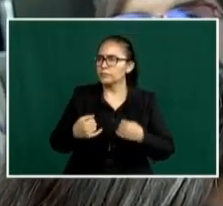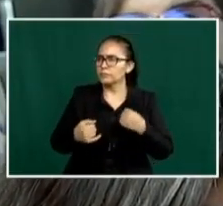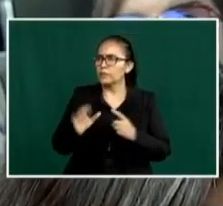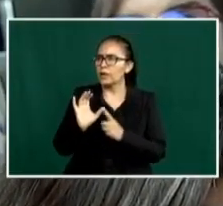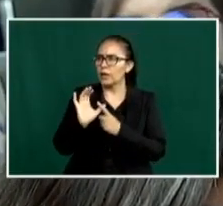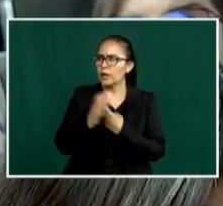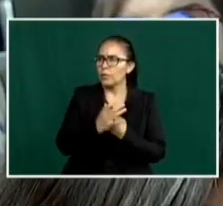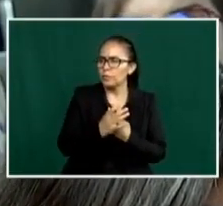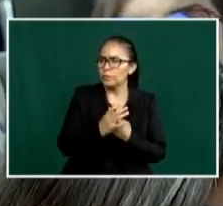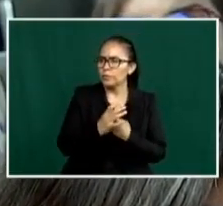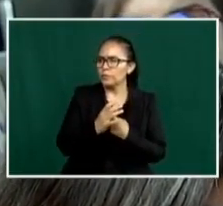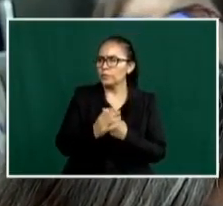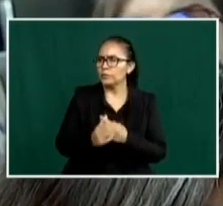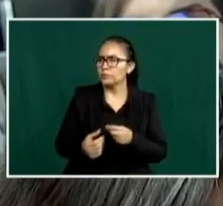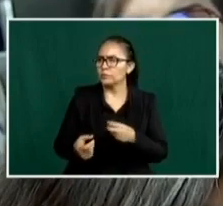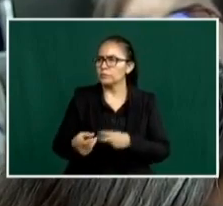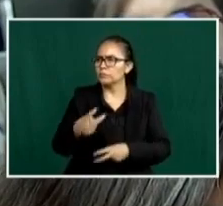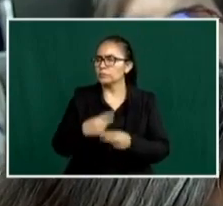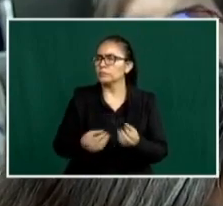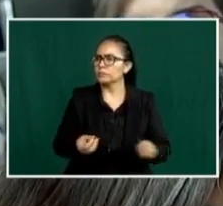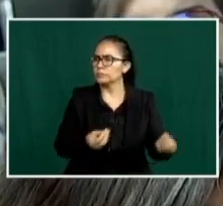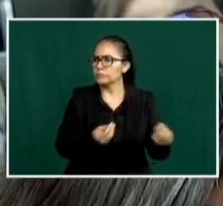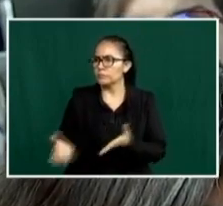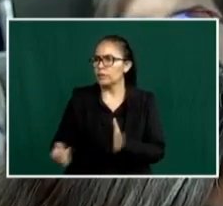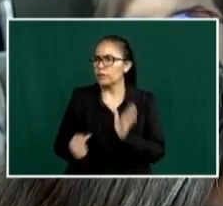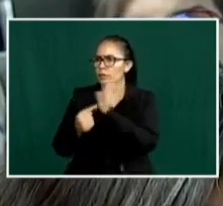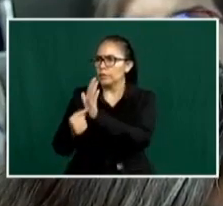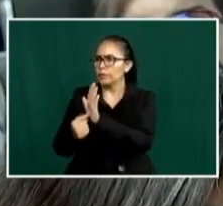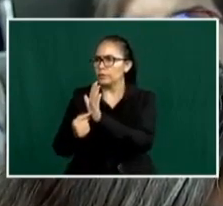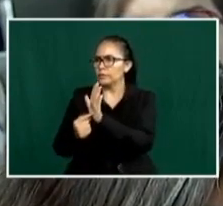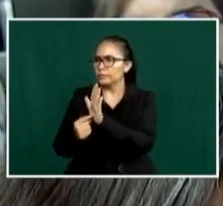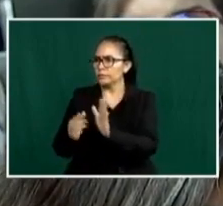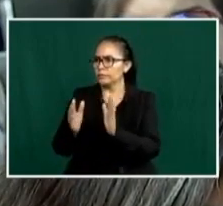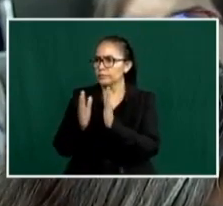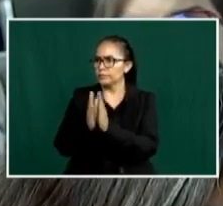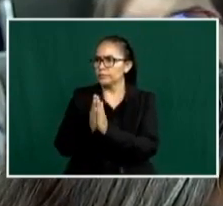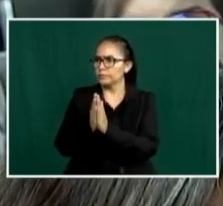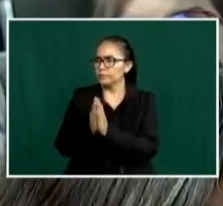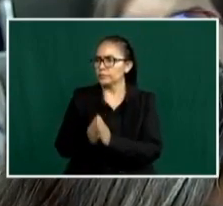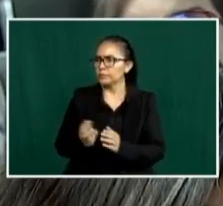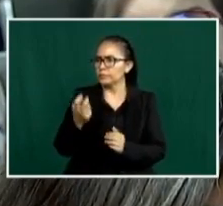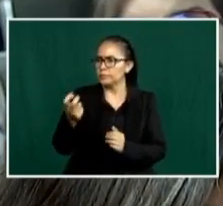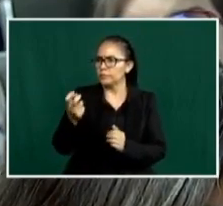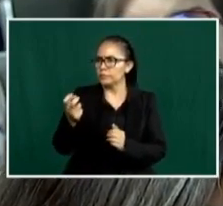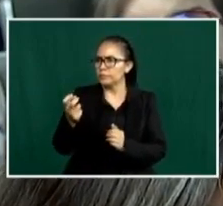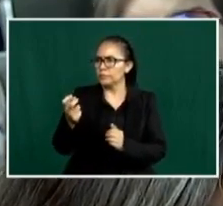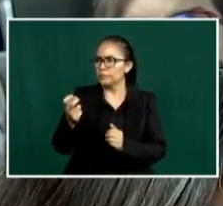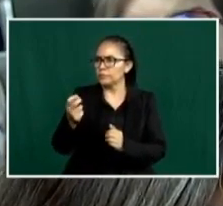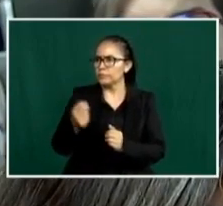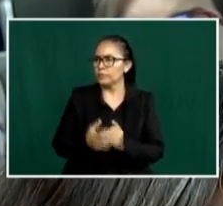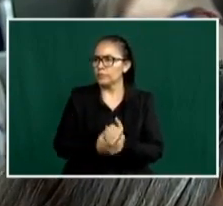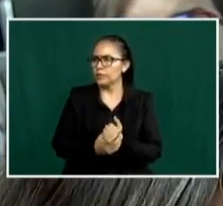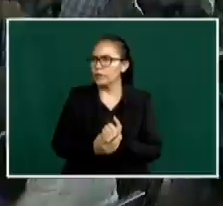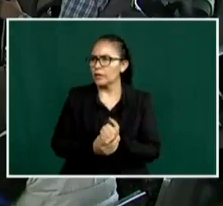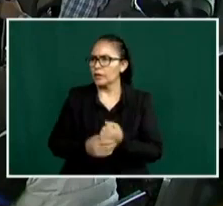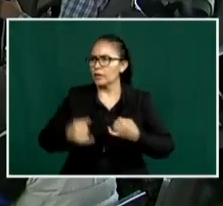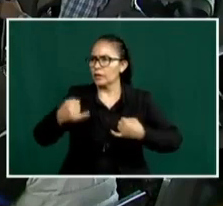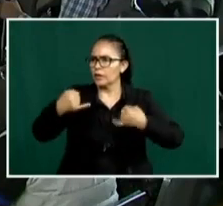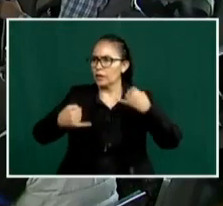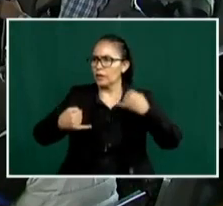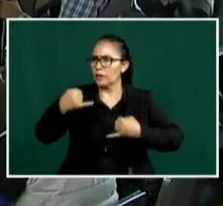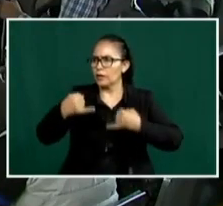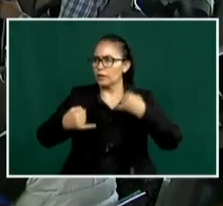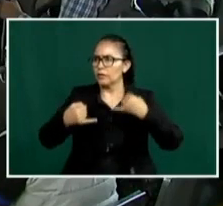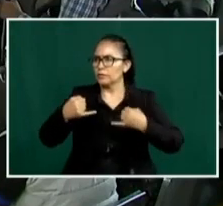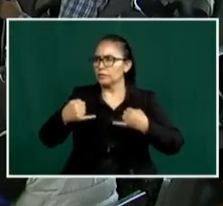para traerla aquí, para que usted nos haga el favor de que esto llegue a manos de la Procuraduría, en